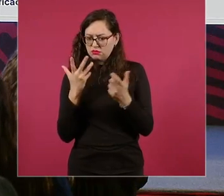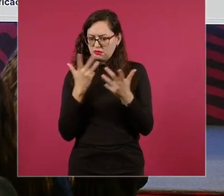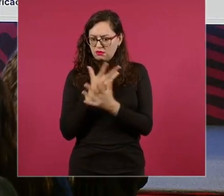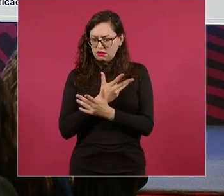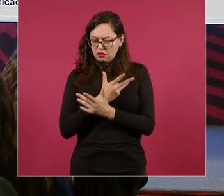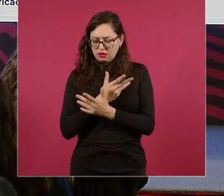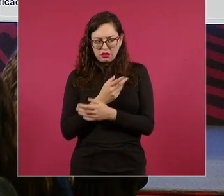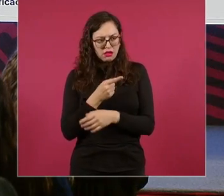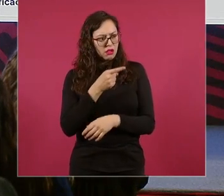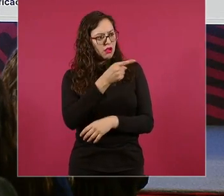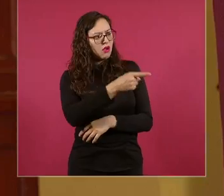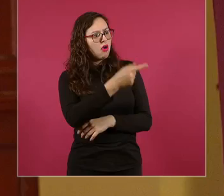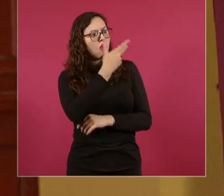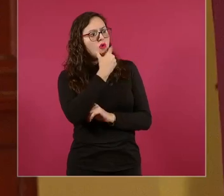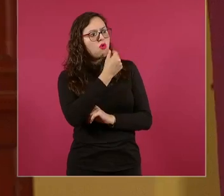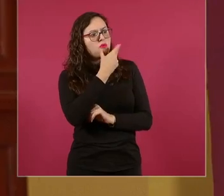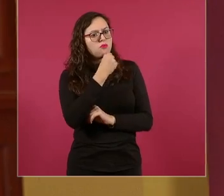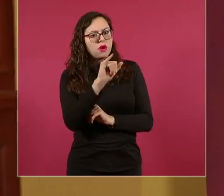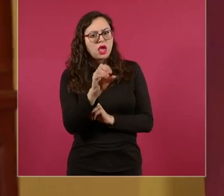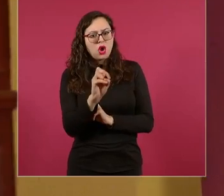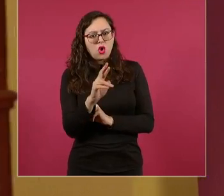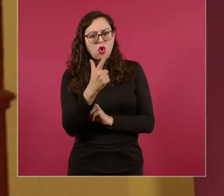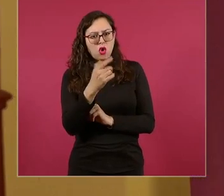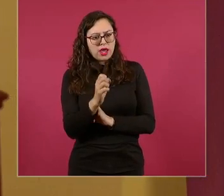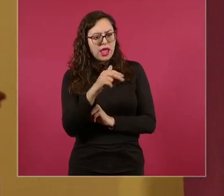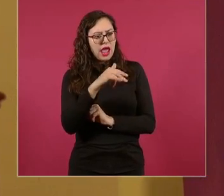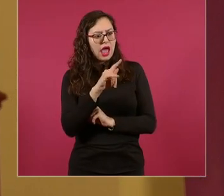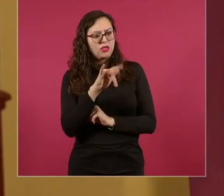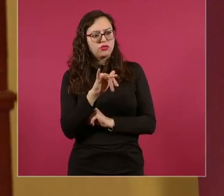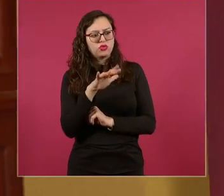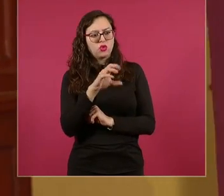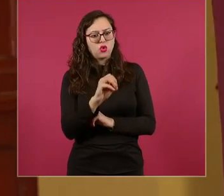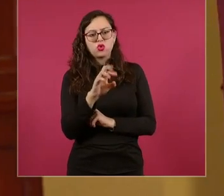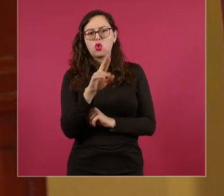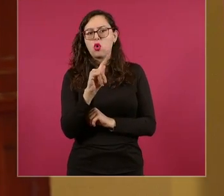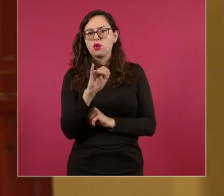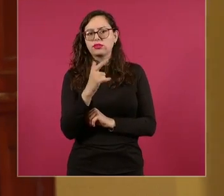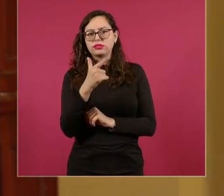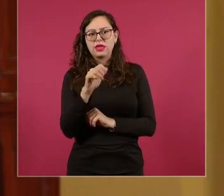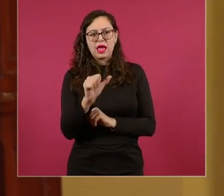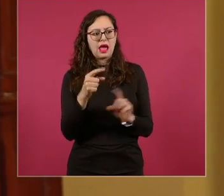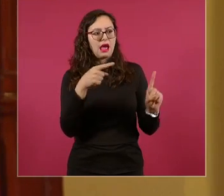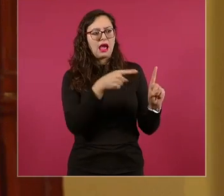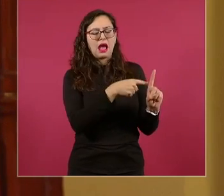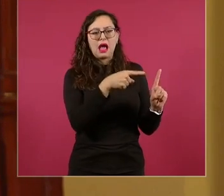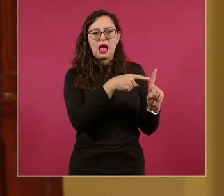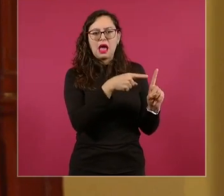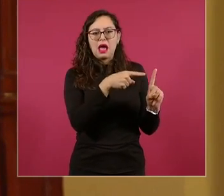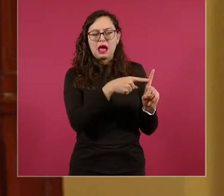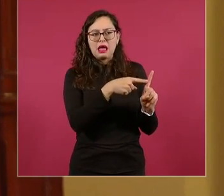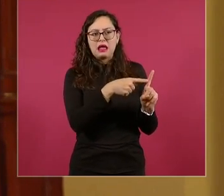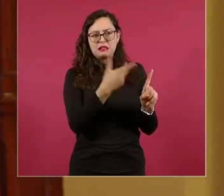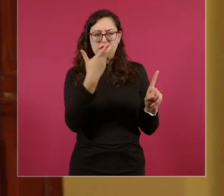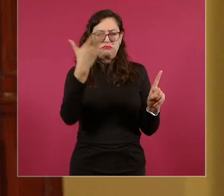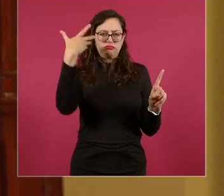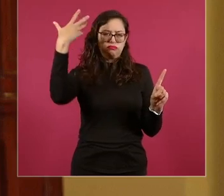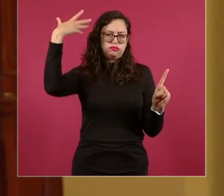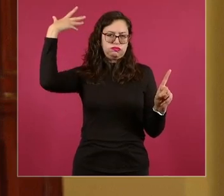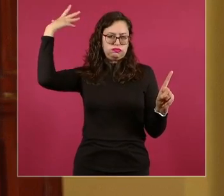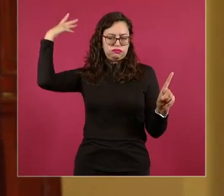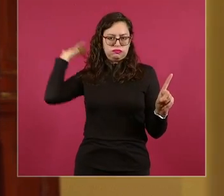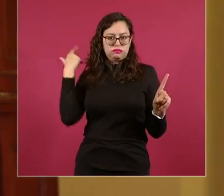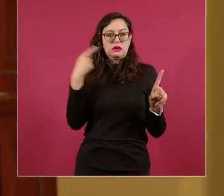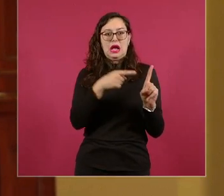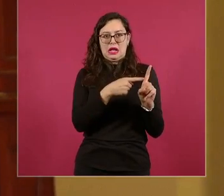contra de Jorge Antonio Sánchez Ortega. Él era agente del